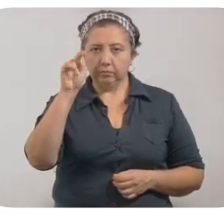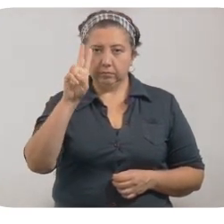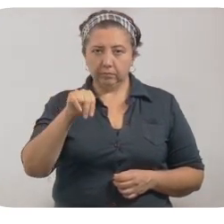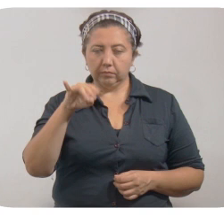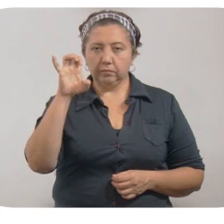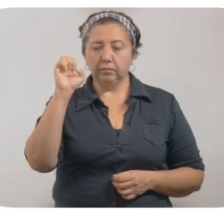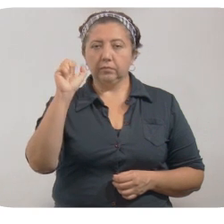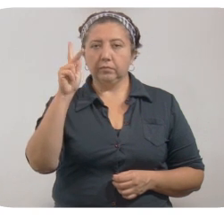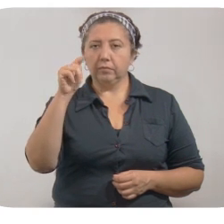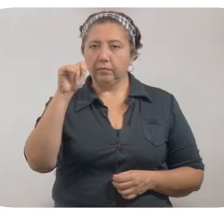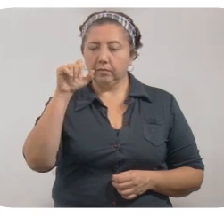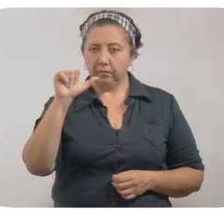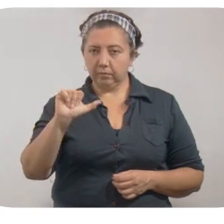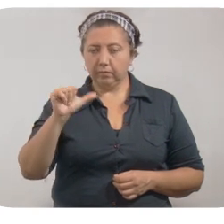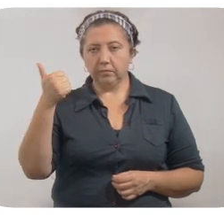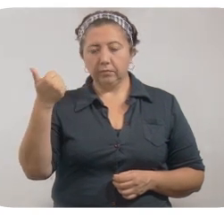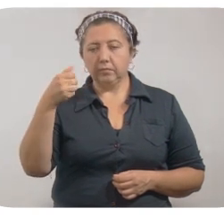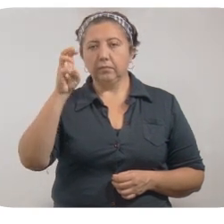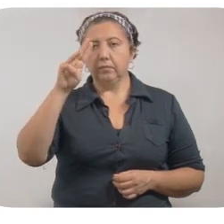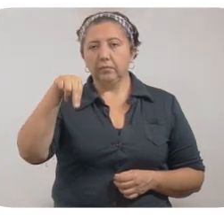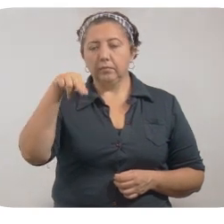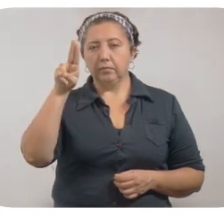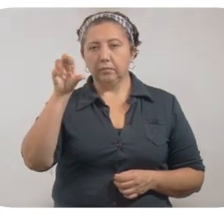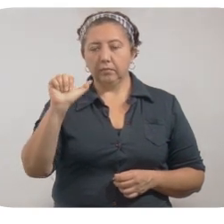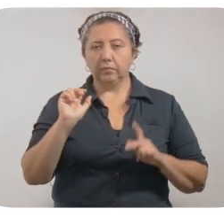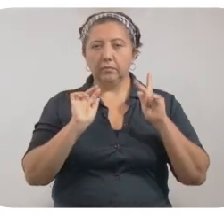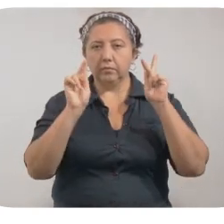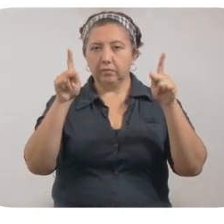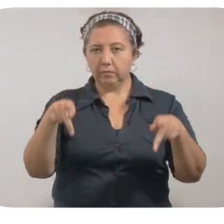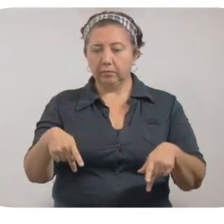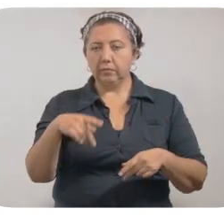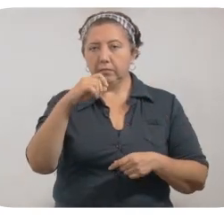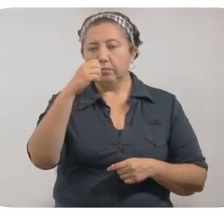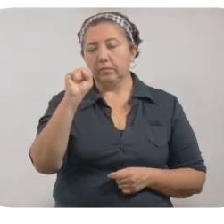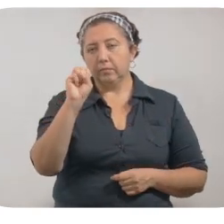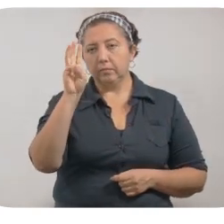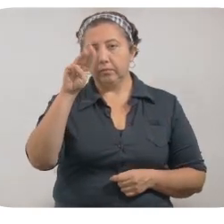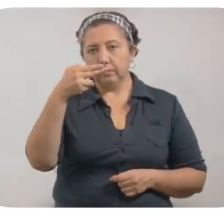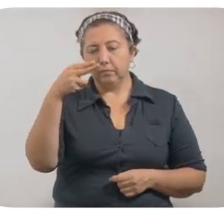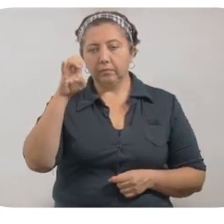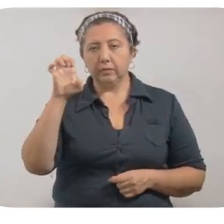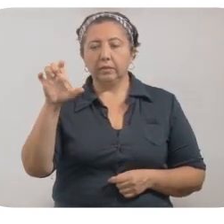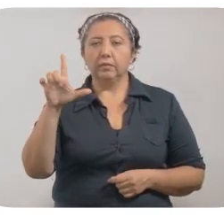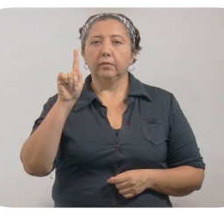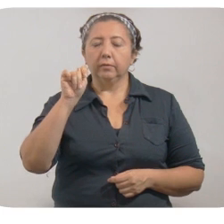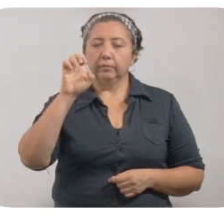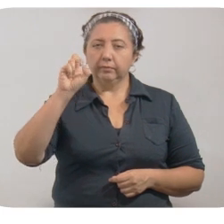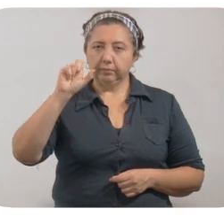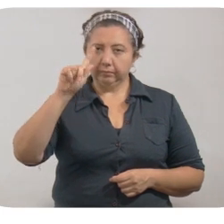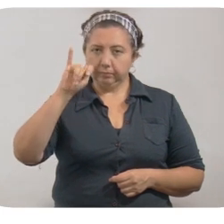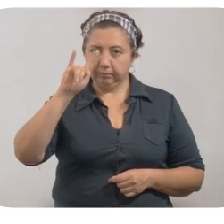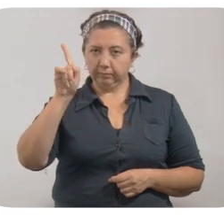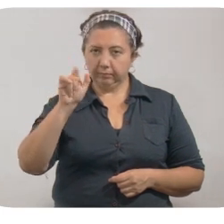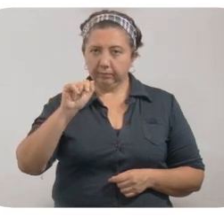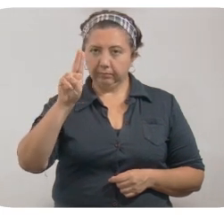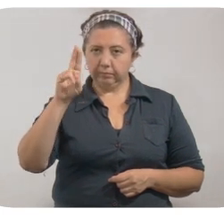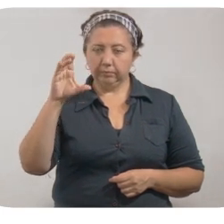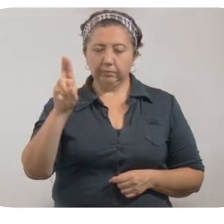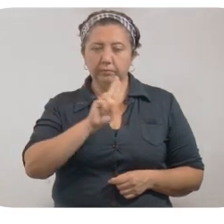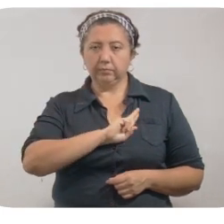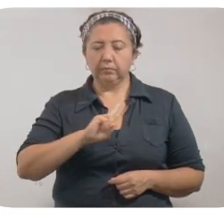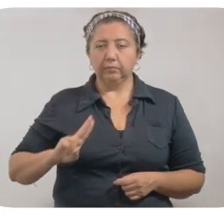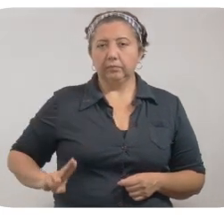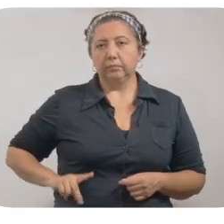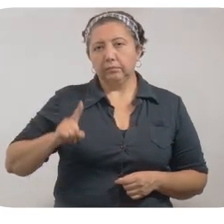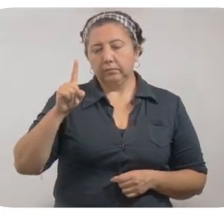Espita, Junucmá, Muna, Peto, Progreso, Samajil, San Felipe, Tecom, Tetis, Ucú y Humán,